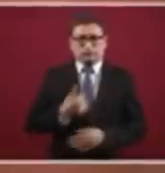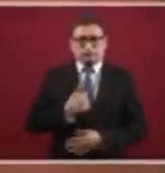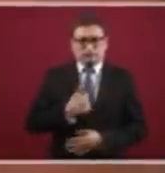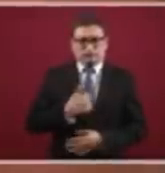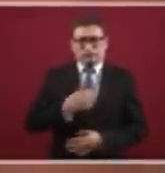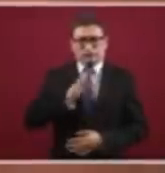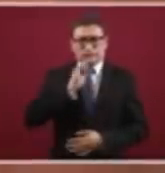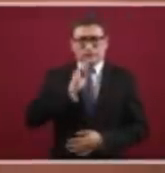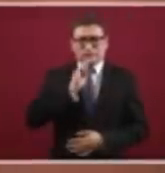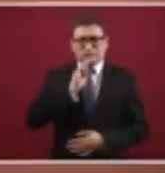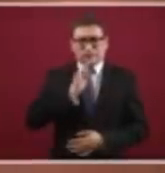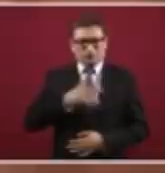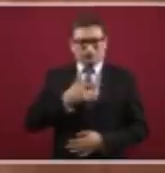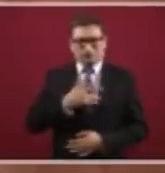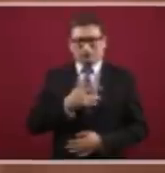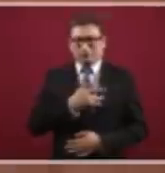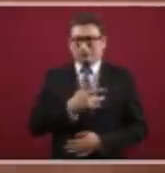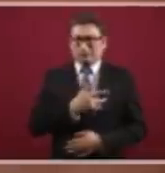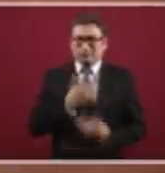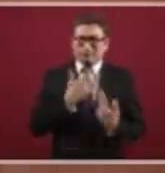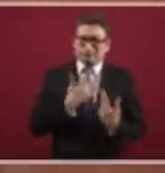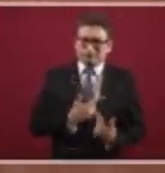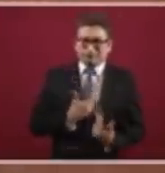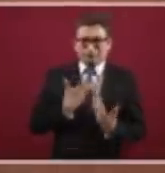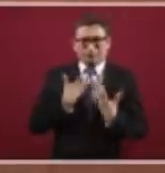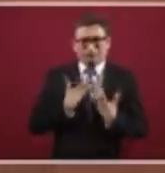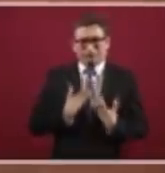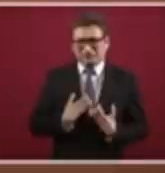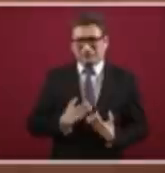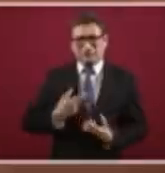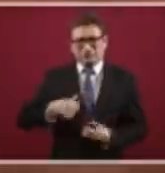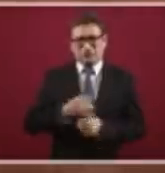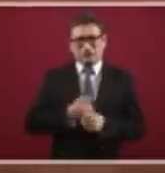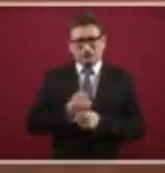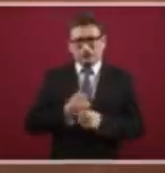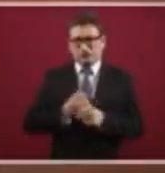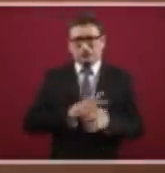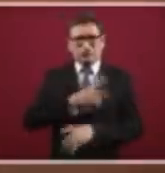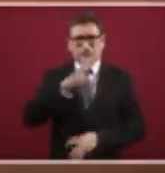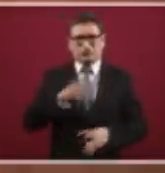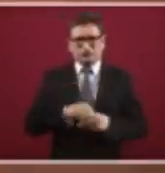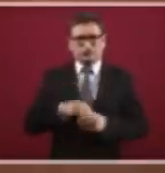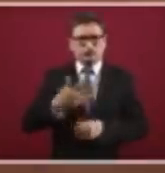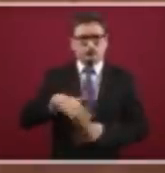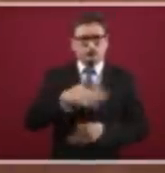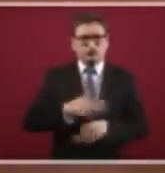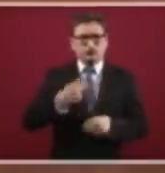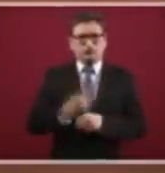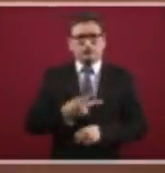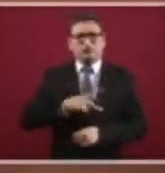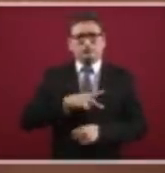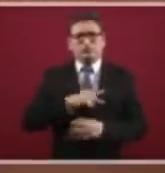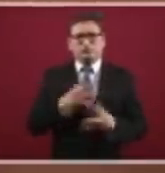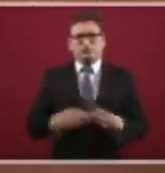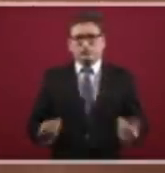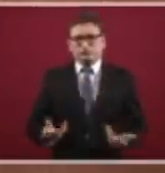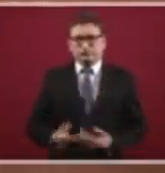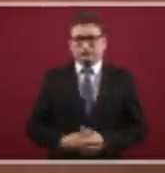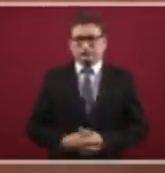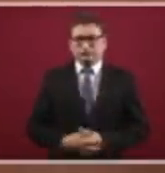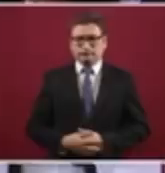me falta un pedacito de mi corazón vamos a llegar hasta las últimas consecuencias y saber qué pasó con nuestras acciones